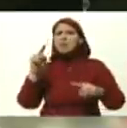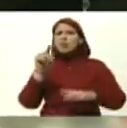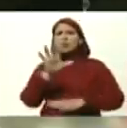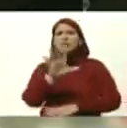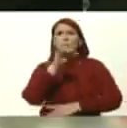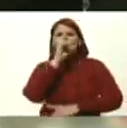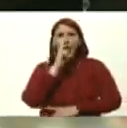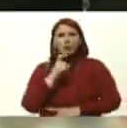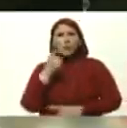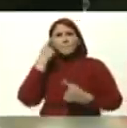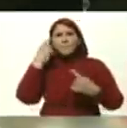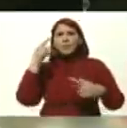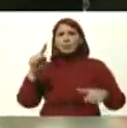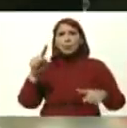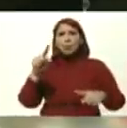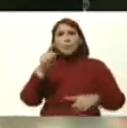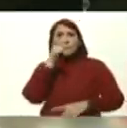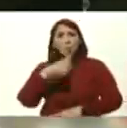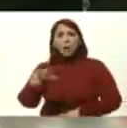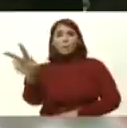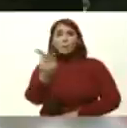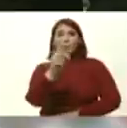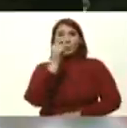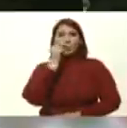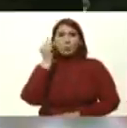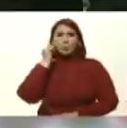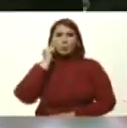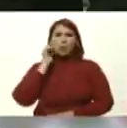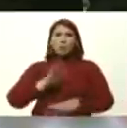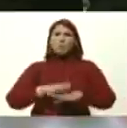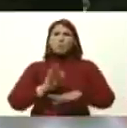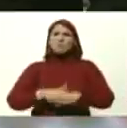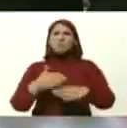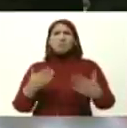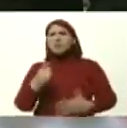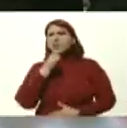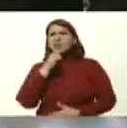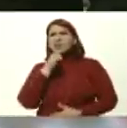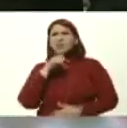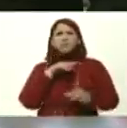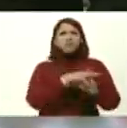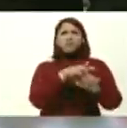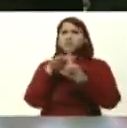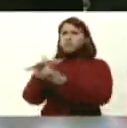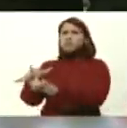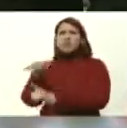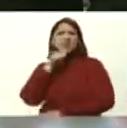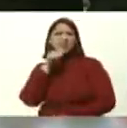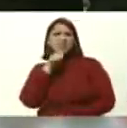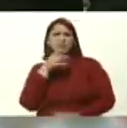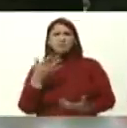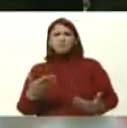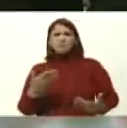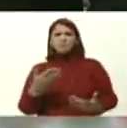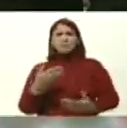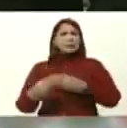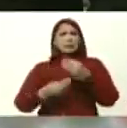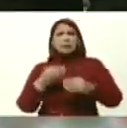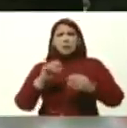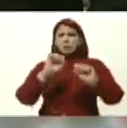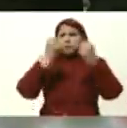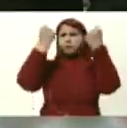años? Perdieron los venezolanos y venezolanas. Porque ¿a quién le hicieron daño las sanciones? ¿A quién le hicieron daño el